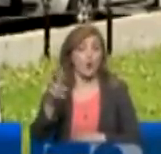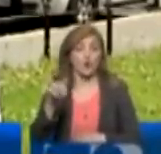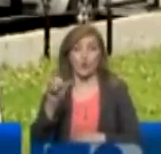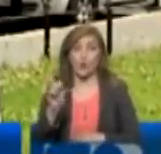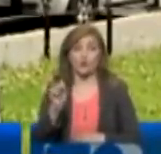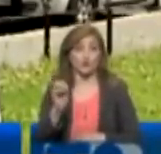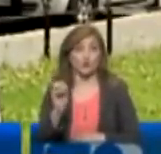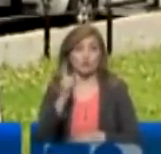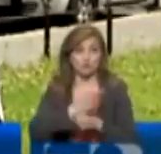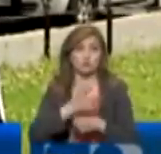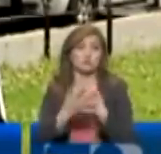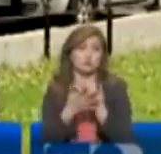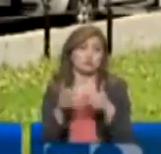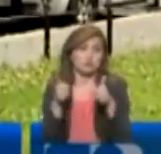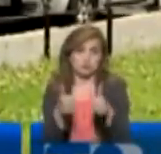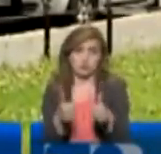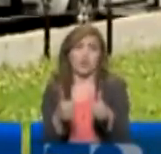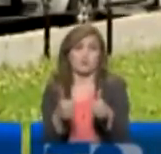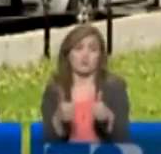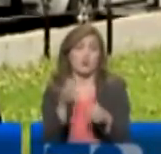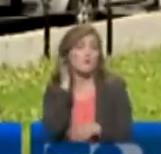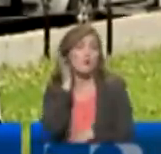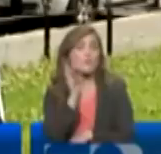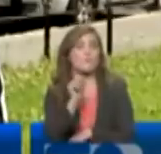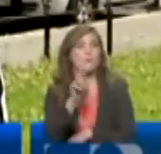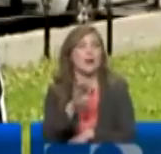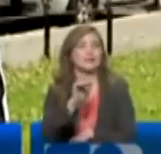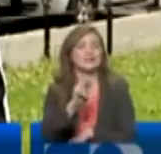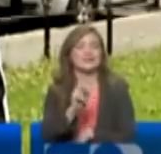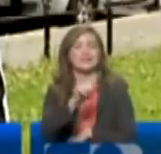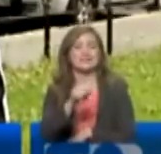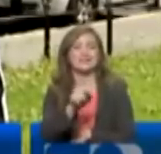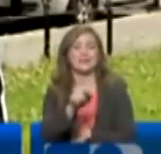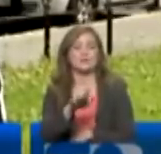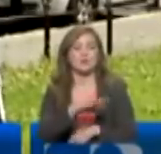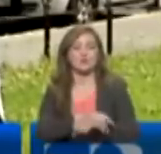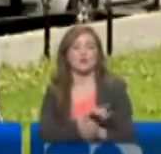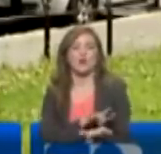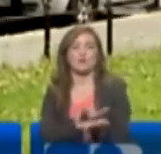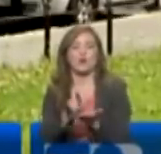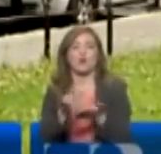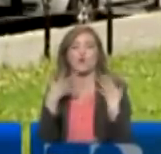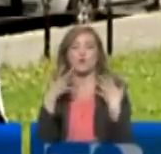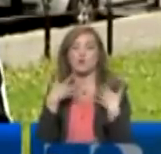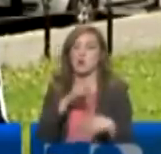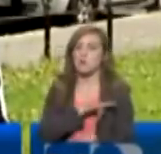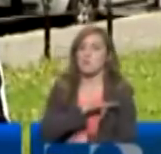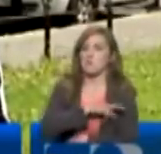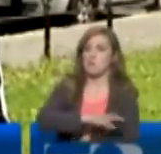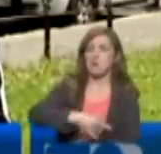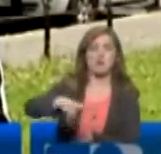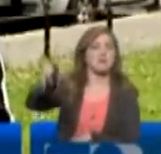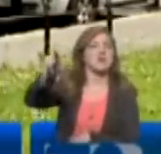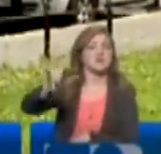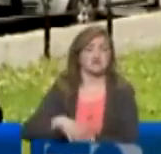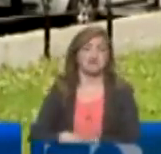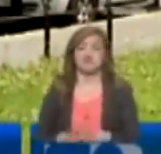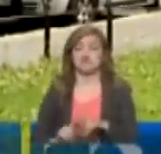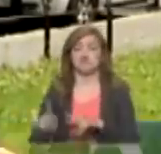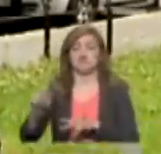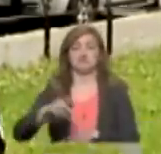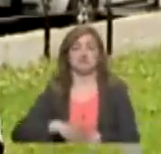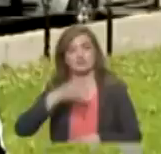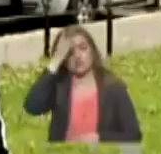conservar la prisión preventiva pues a pamela martínez se la detuvo mientras estaba en el aeropuerto de guayaquil salir del país la